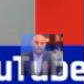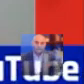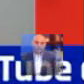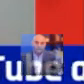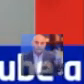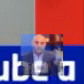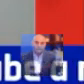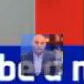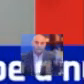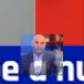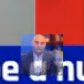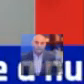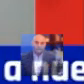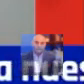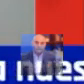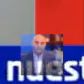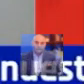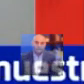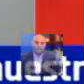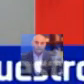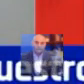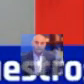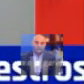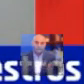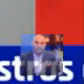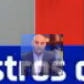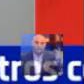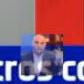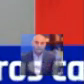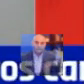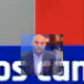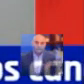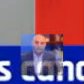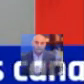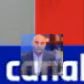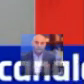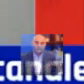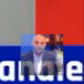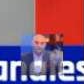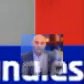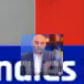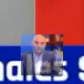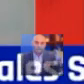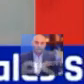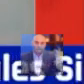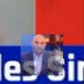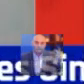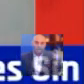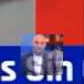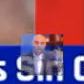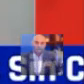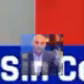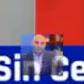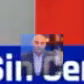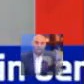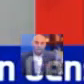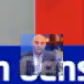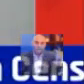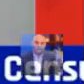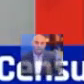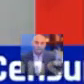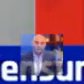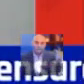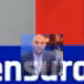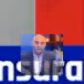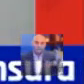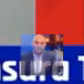defender. Esto quedará también inscrito en la historia en un apartado donde digan, aquí están los